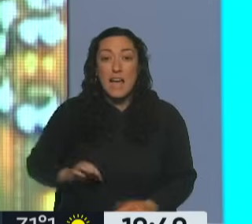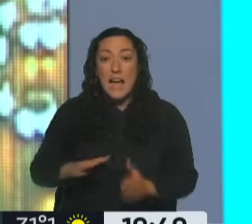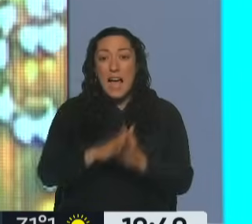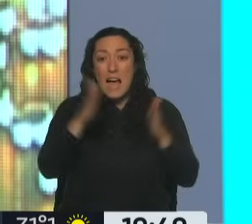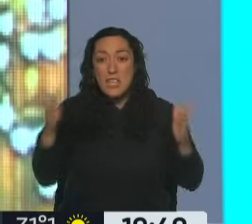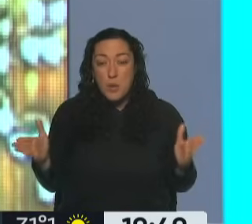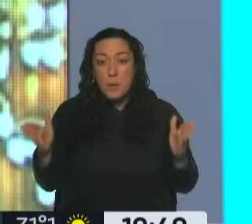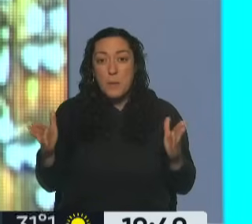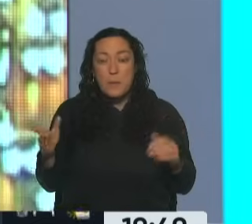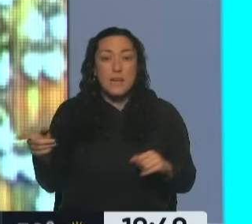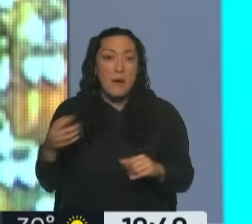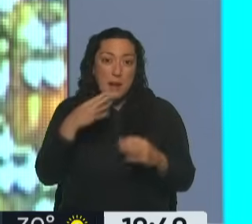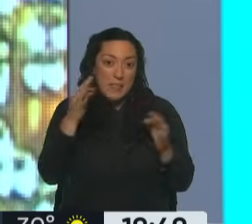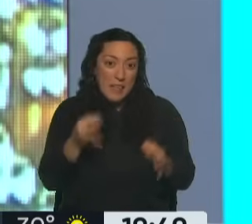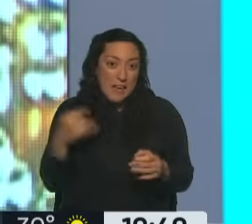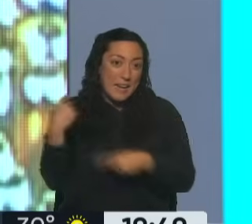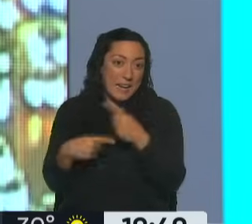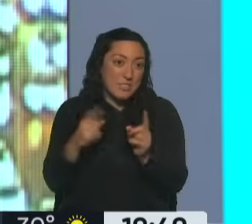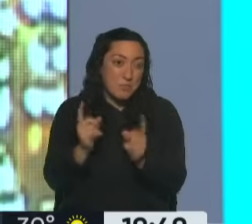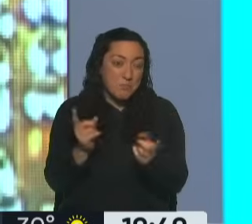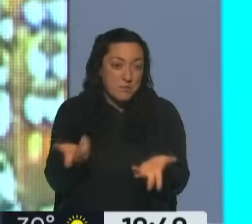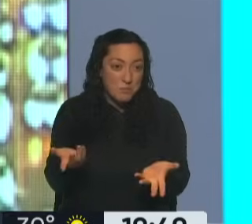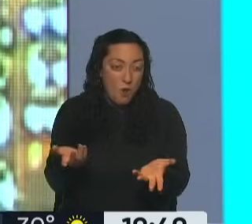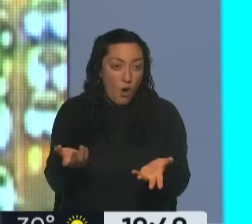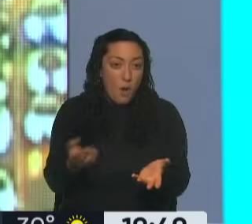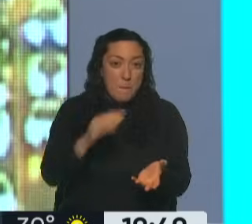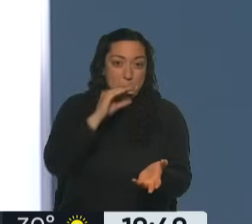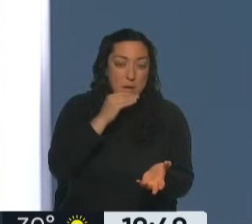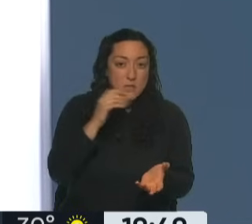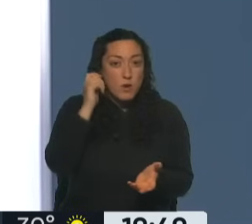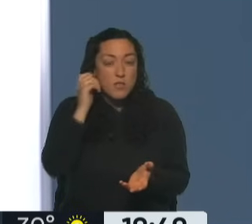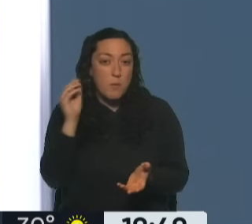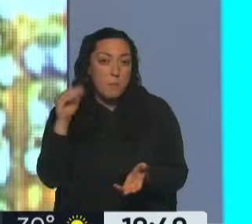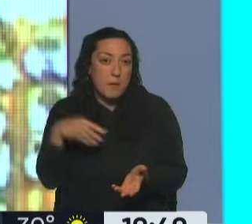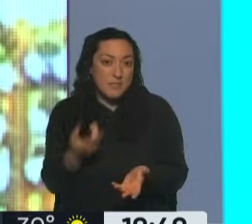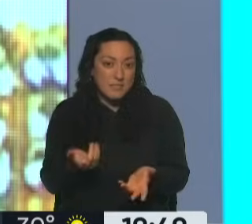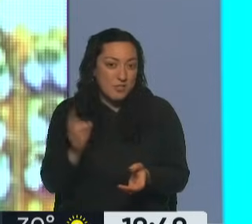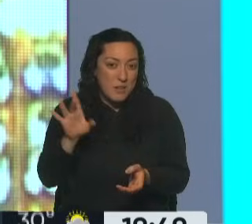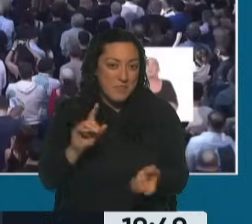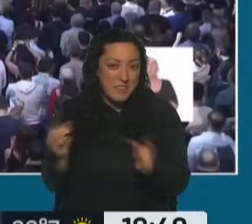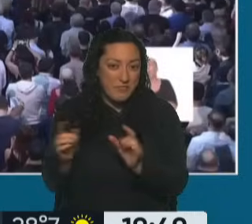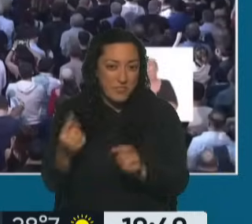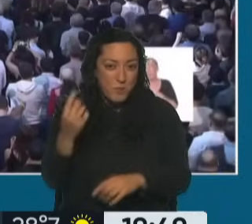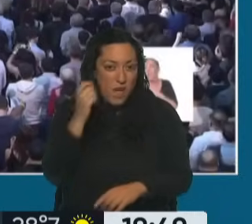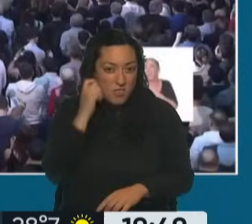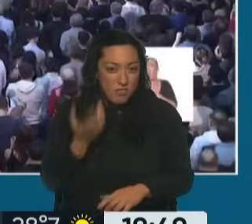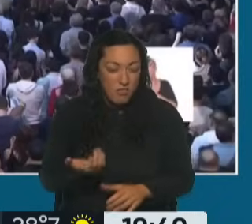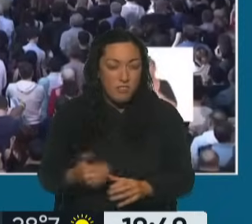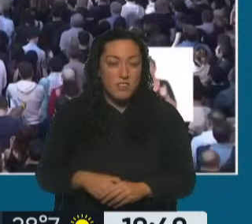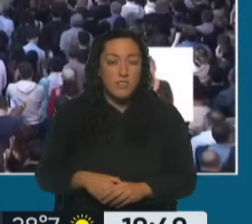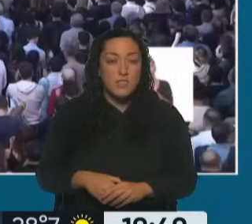Massa. Es la misma Massa. generación. La misma Pero generación. indudablemente el personaje que queda